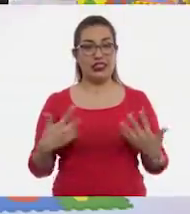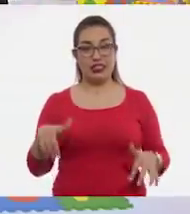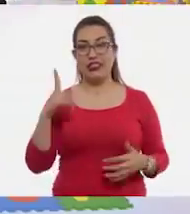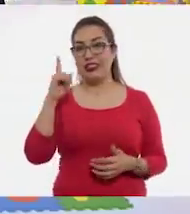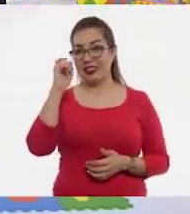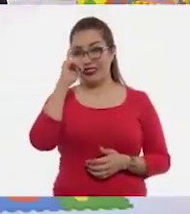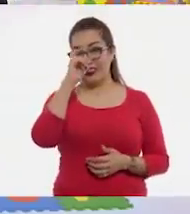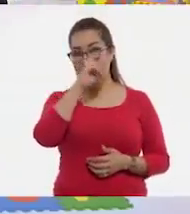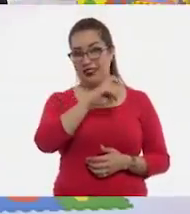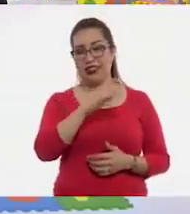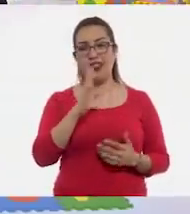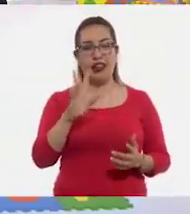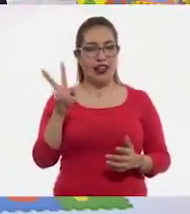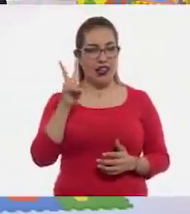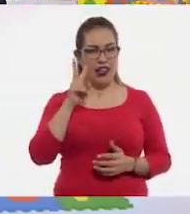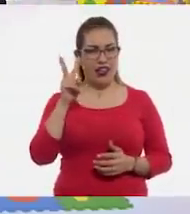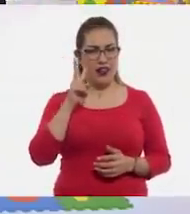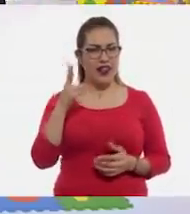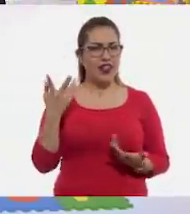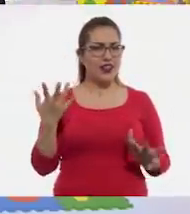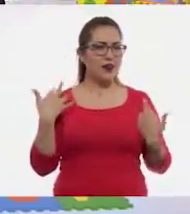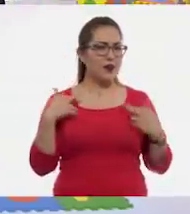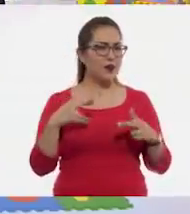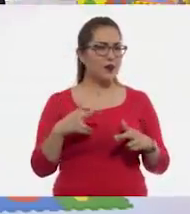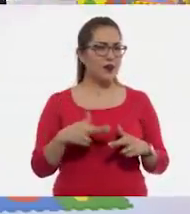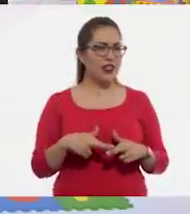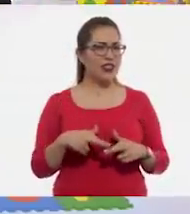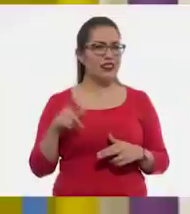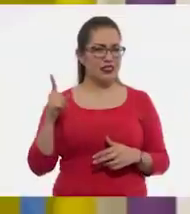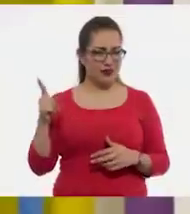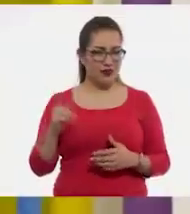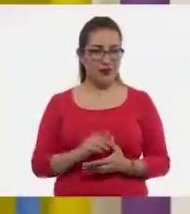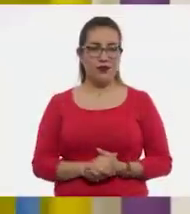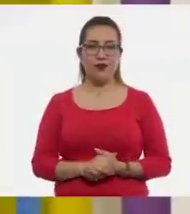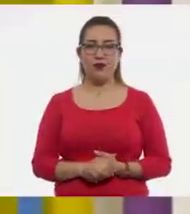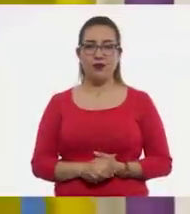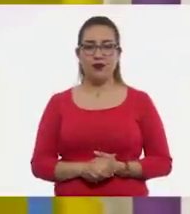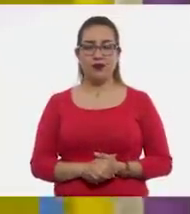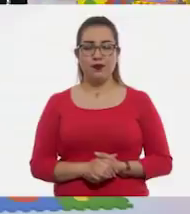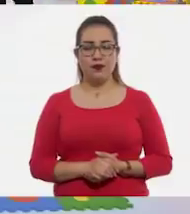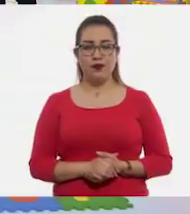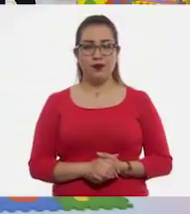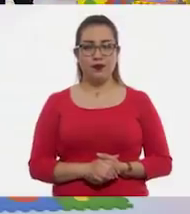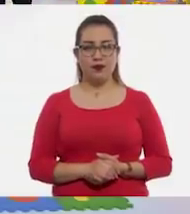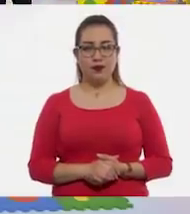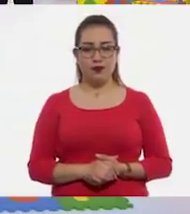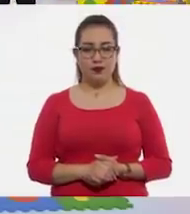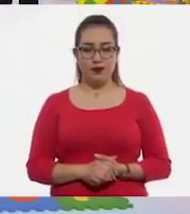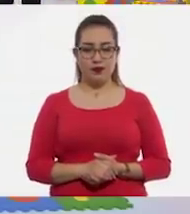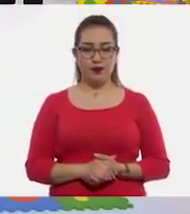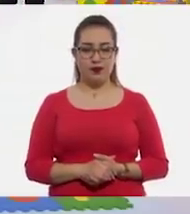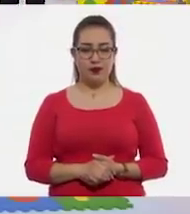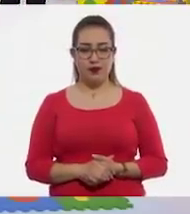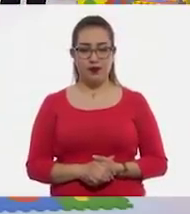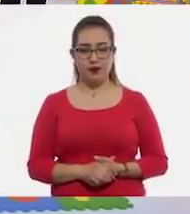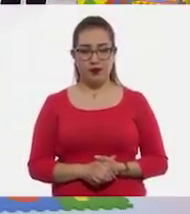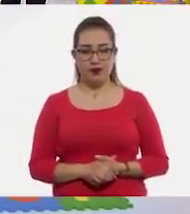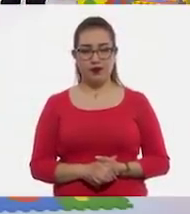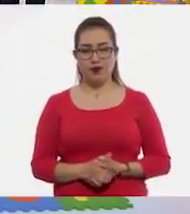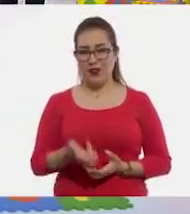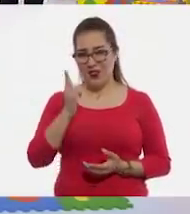te parece? Tienes el turno, me maestra Rosalba. Me toca tirar. Así es. A ver si me va igual que hace rato.